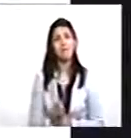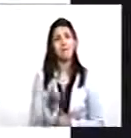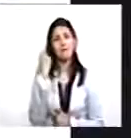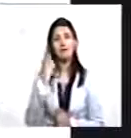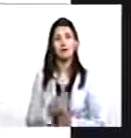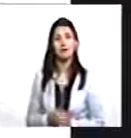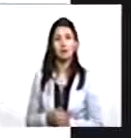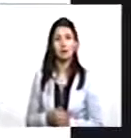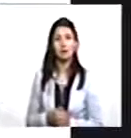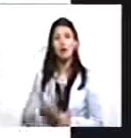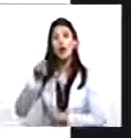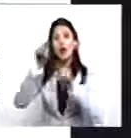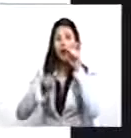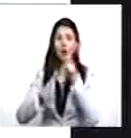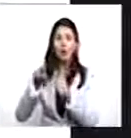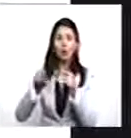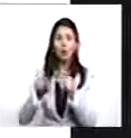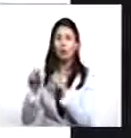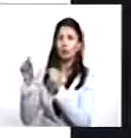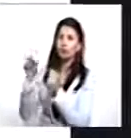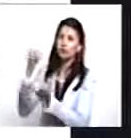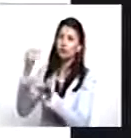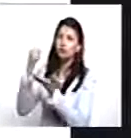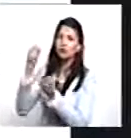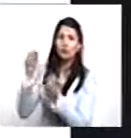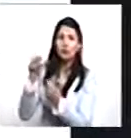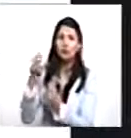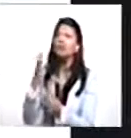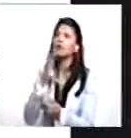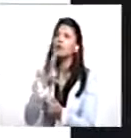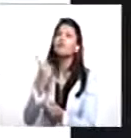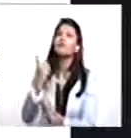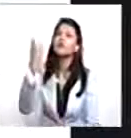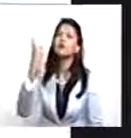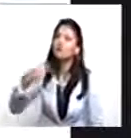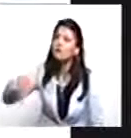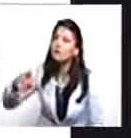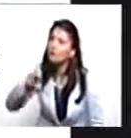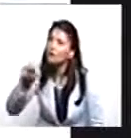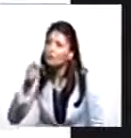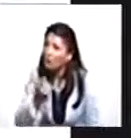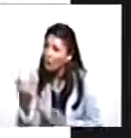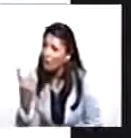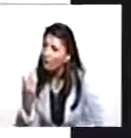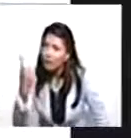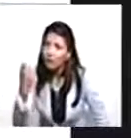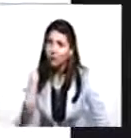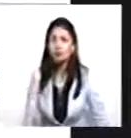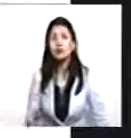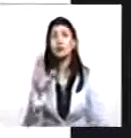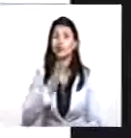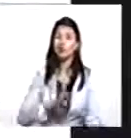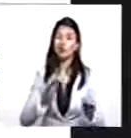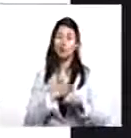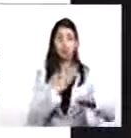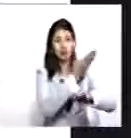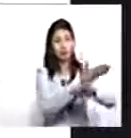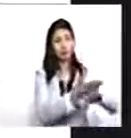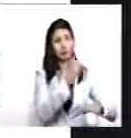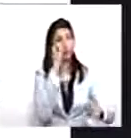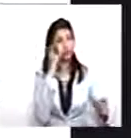de algunos subsidios que todavía han quedado pendientes. También solicitarle a la Contraloría General de la Nación